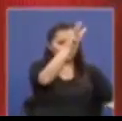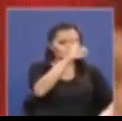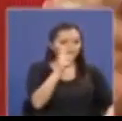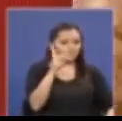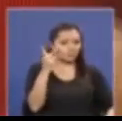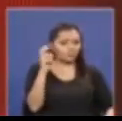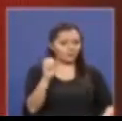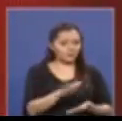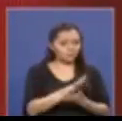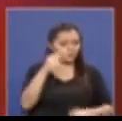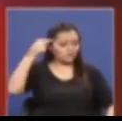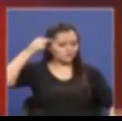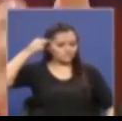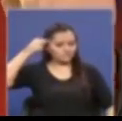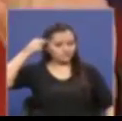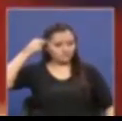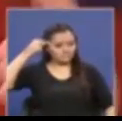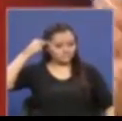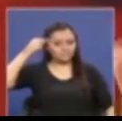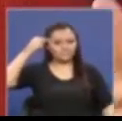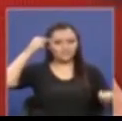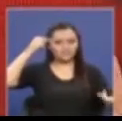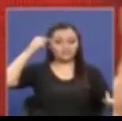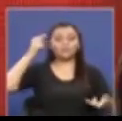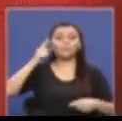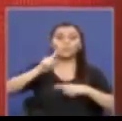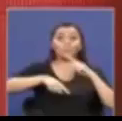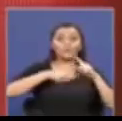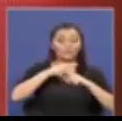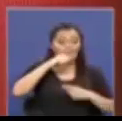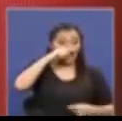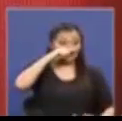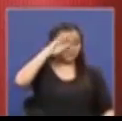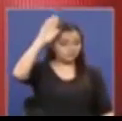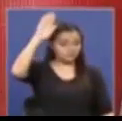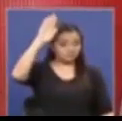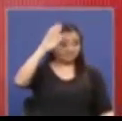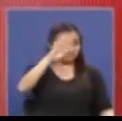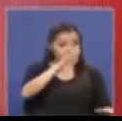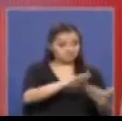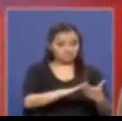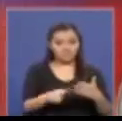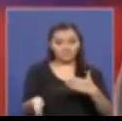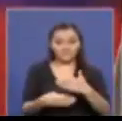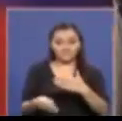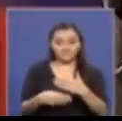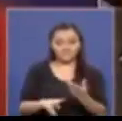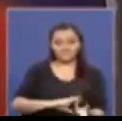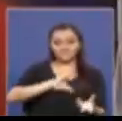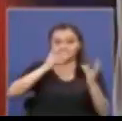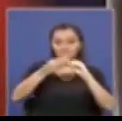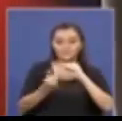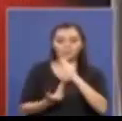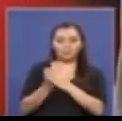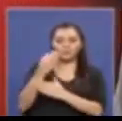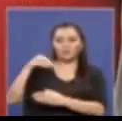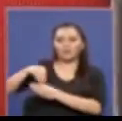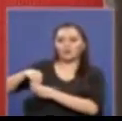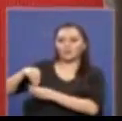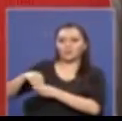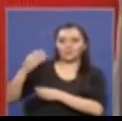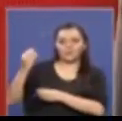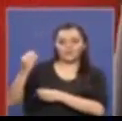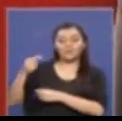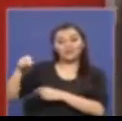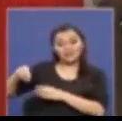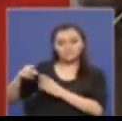milenio al año. Eso es el subsidio al gas. El rato en que se reemplace las cocinas de gas por cocinas de inducción, ahorramos ese subsidio. Entonces, este es uno de